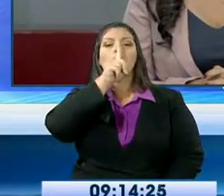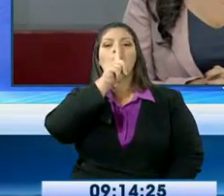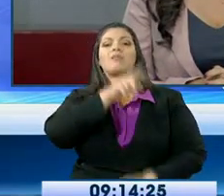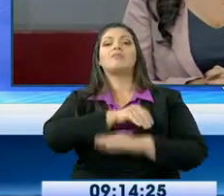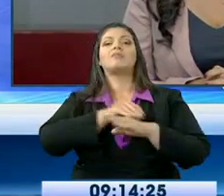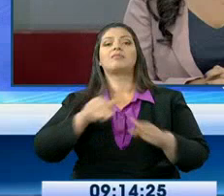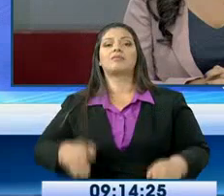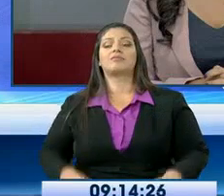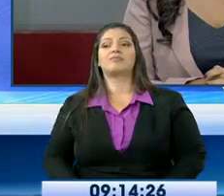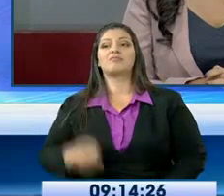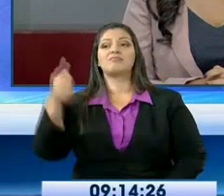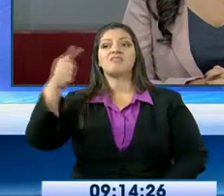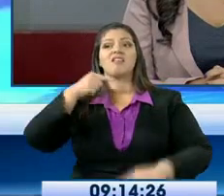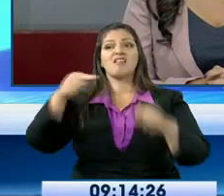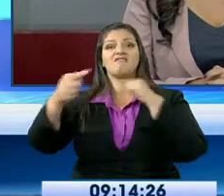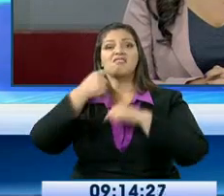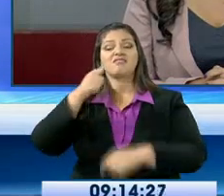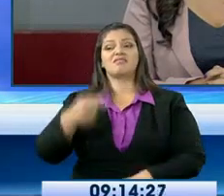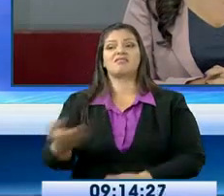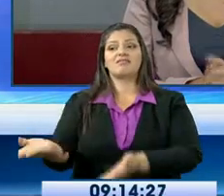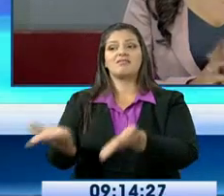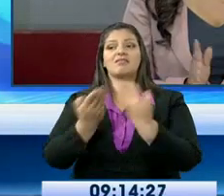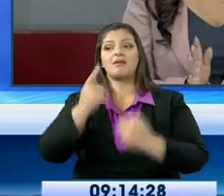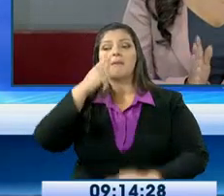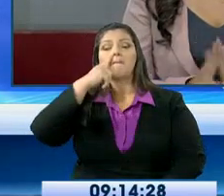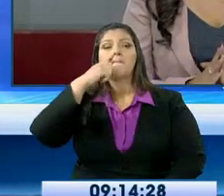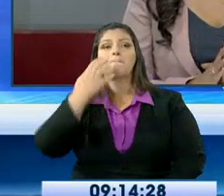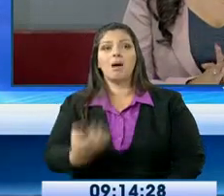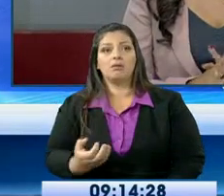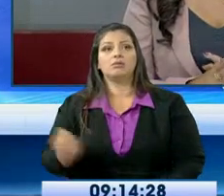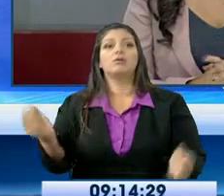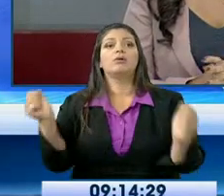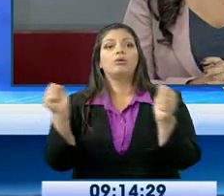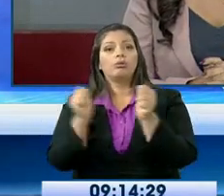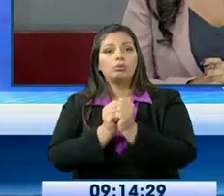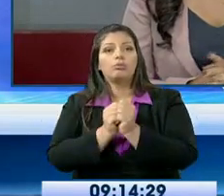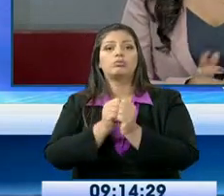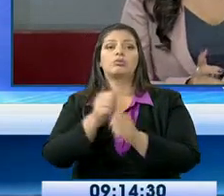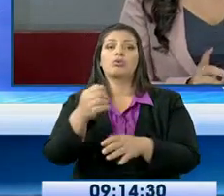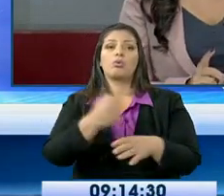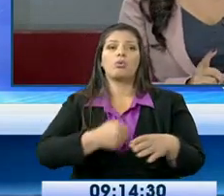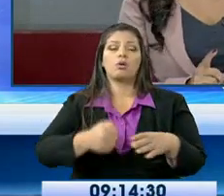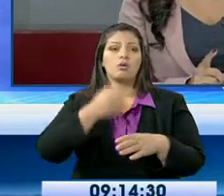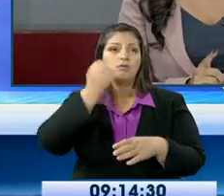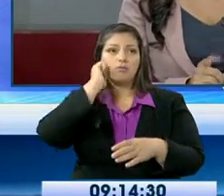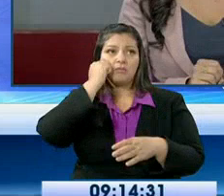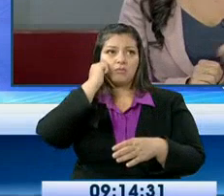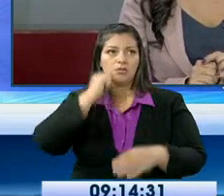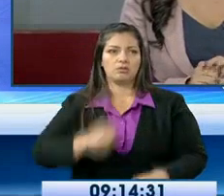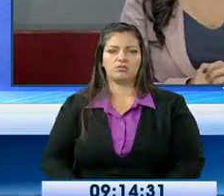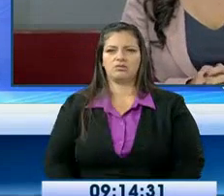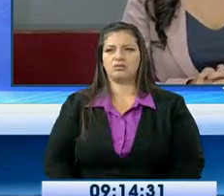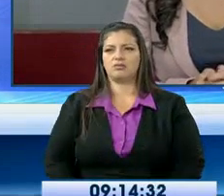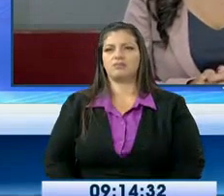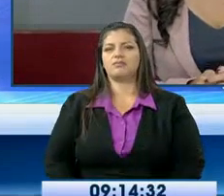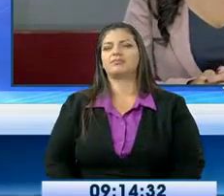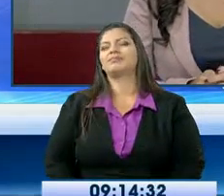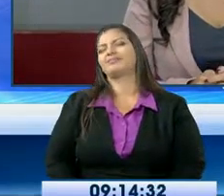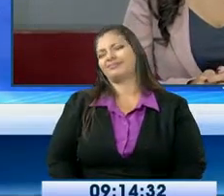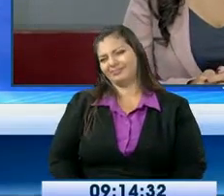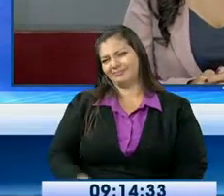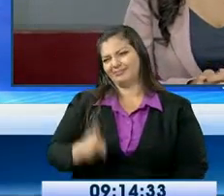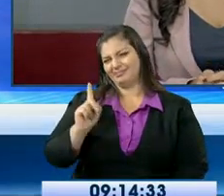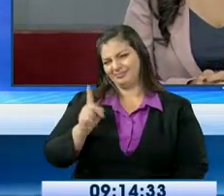el productor dice que le vengas trayendo guagua de pan él sí y colada que morada, con que a él no le han dado. No, pero la vez pasada el productor, sí probó. Bien que tuvo que haber,